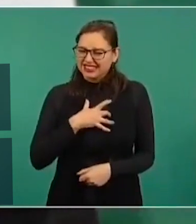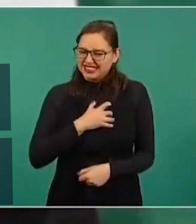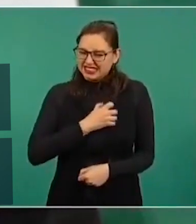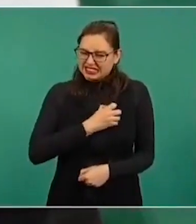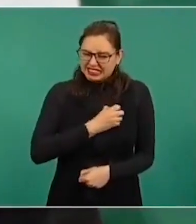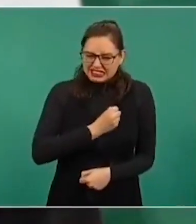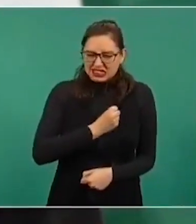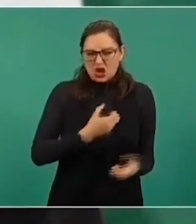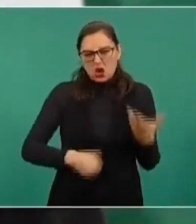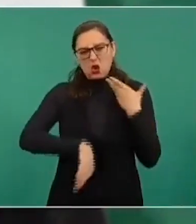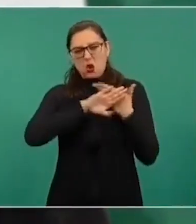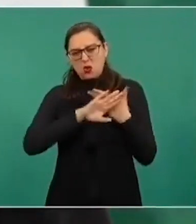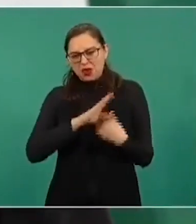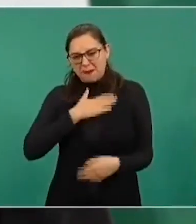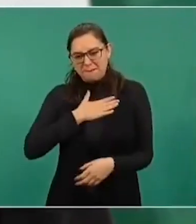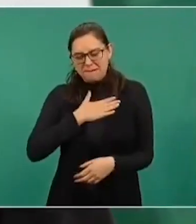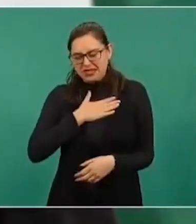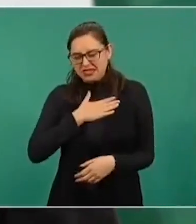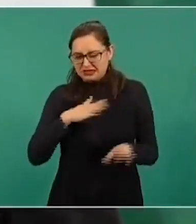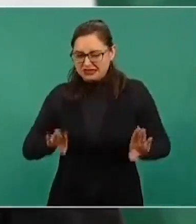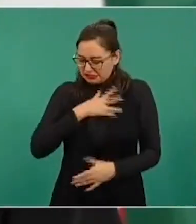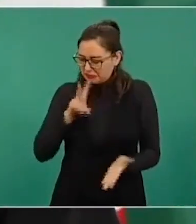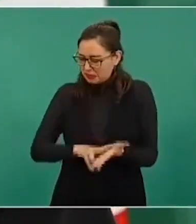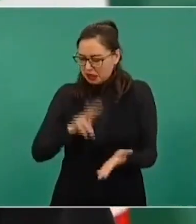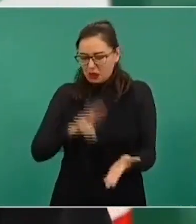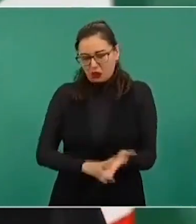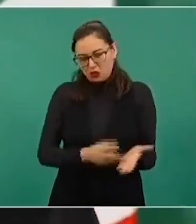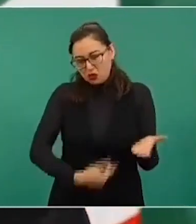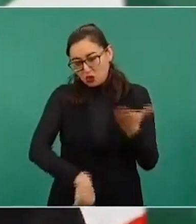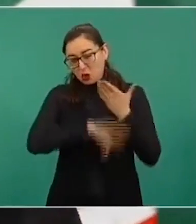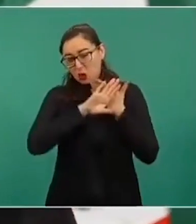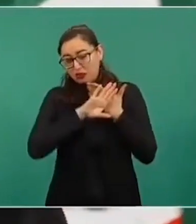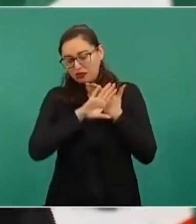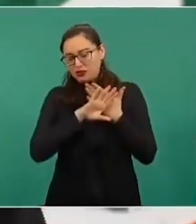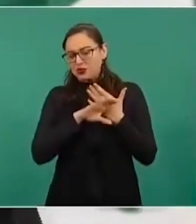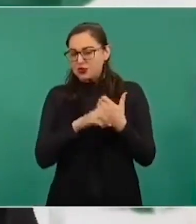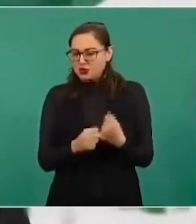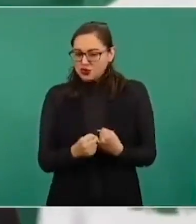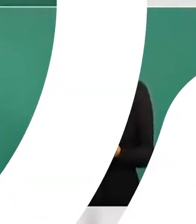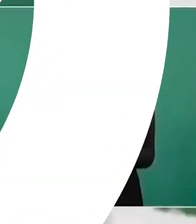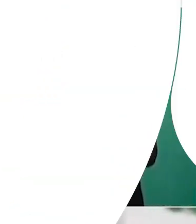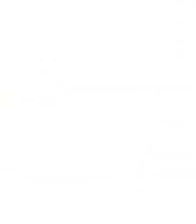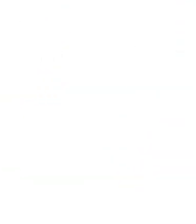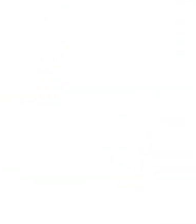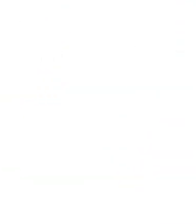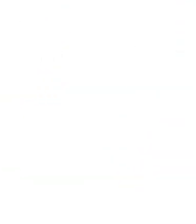mi honestidad, que es lo que estimo más importante en mi vida, ese duele más. Hablando de la conciencia.